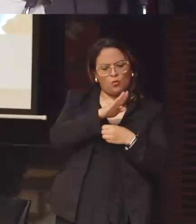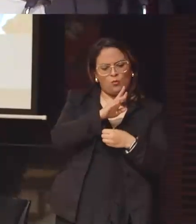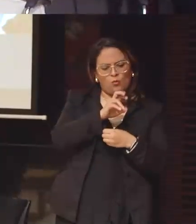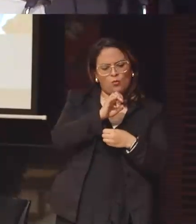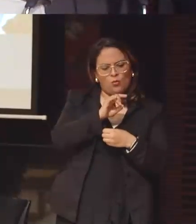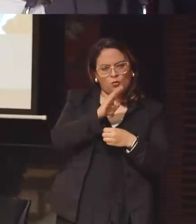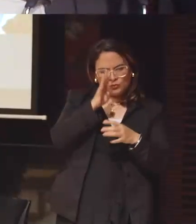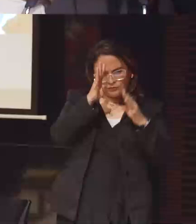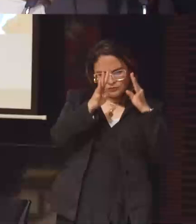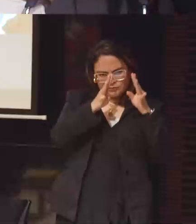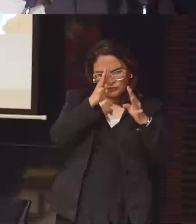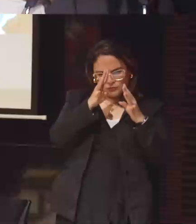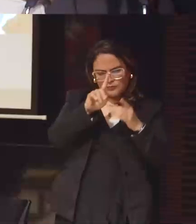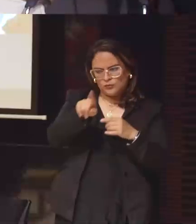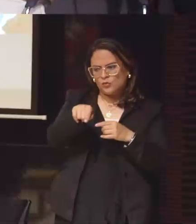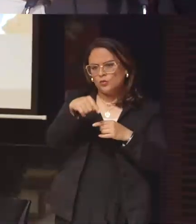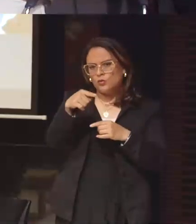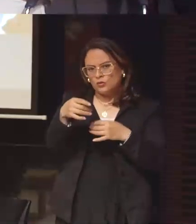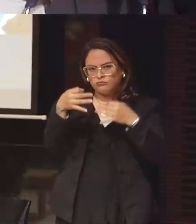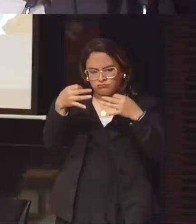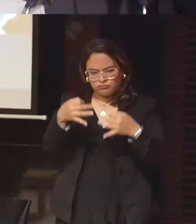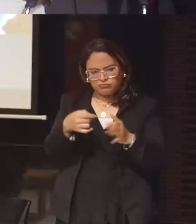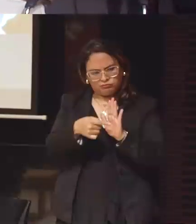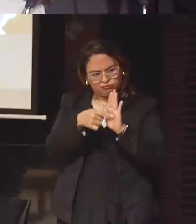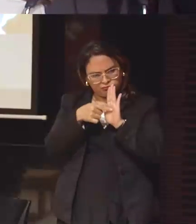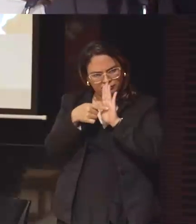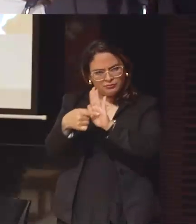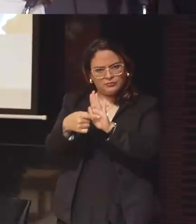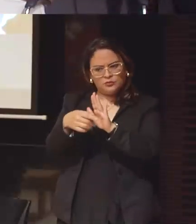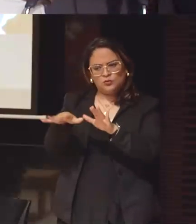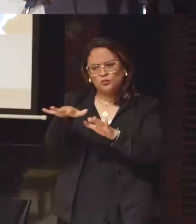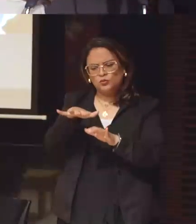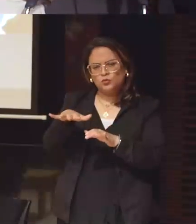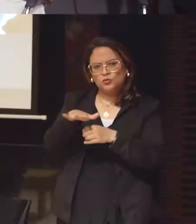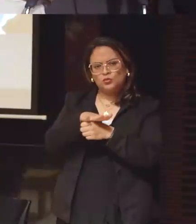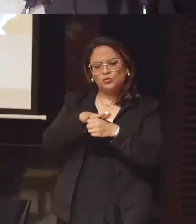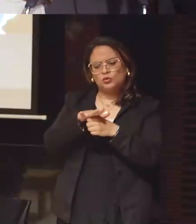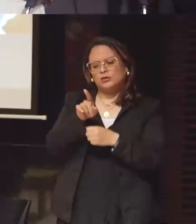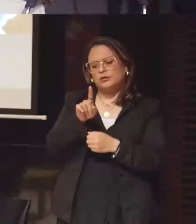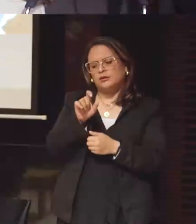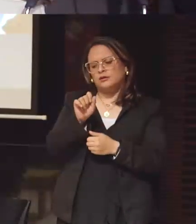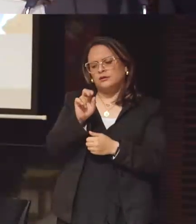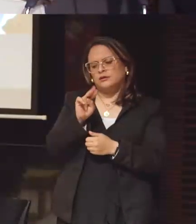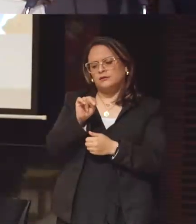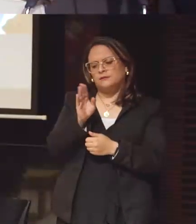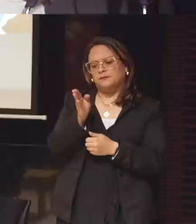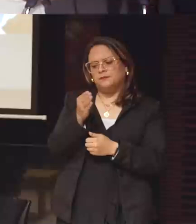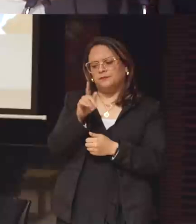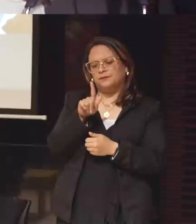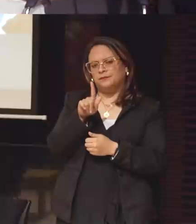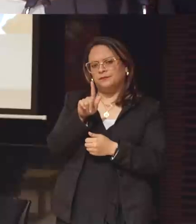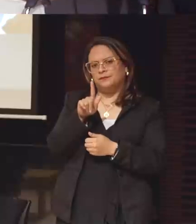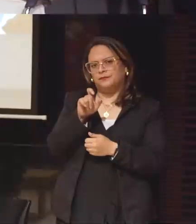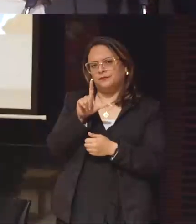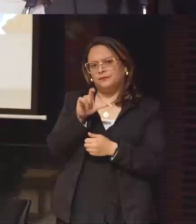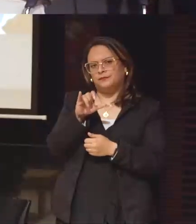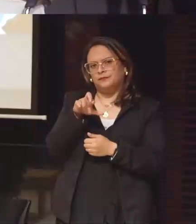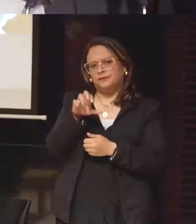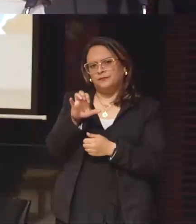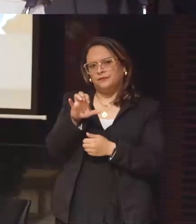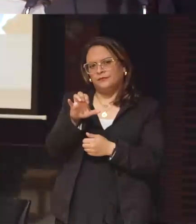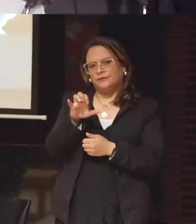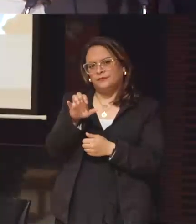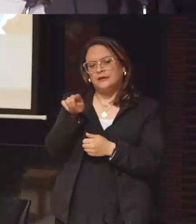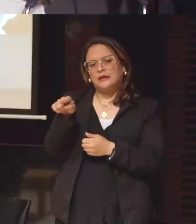cosa muy distinta es cómo es el Distrito Creativo del San Felipe. Y en el San Felipe entonces hablamos del arte plástico, del